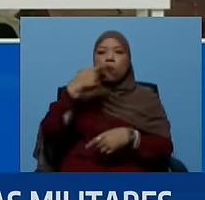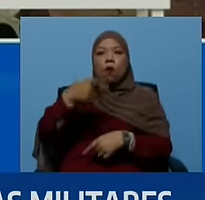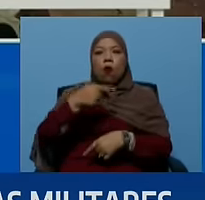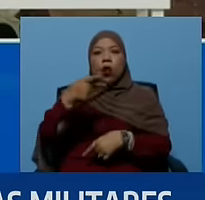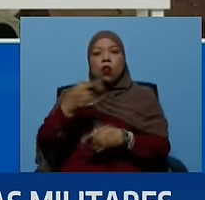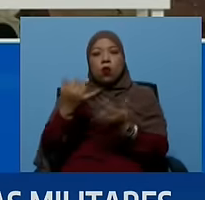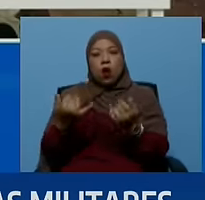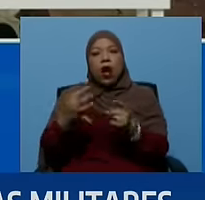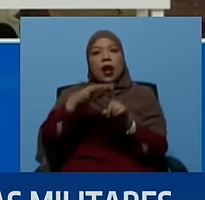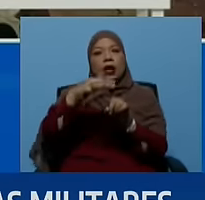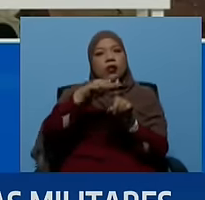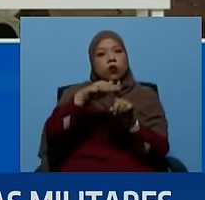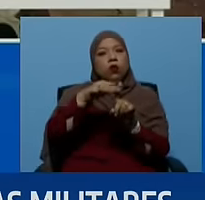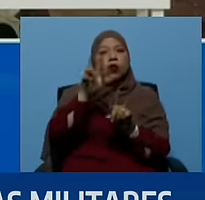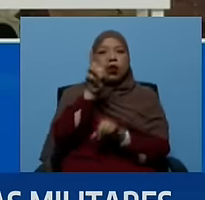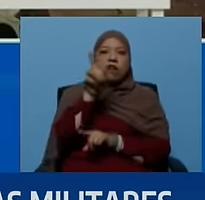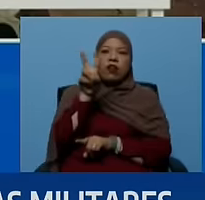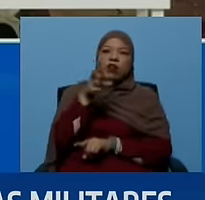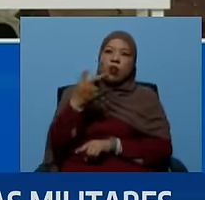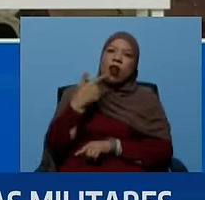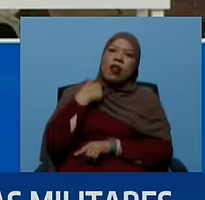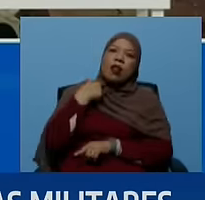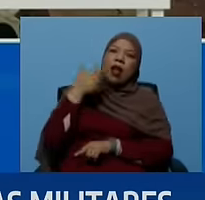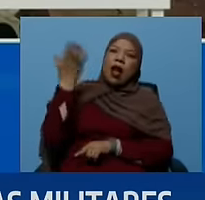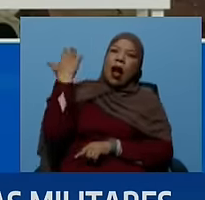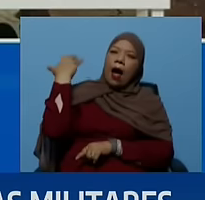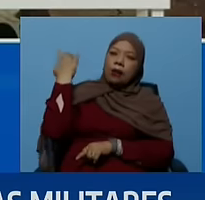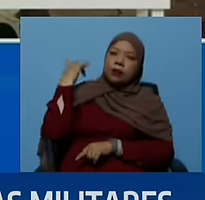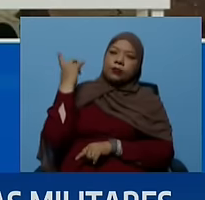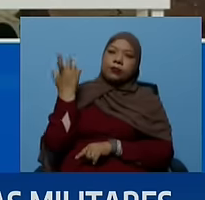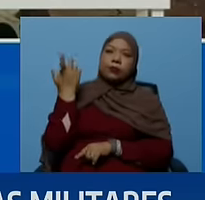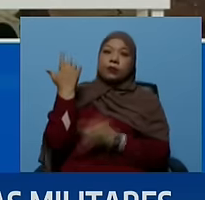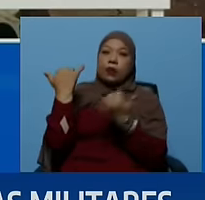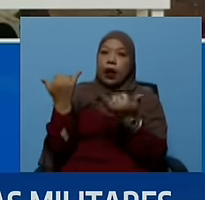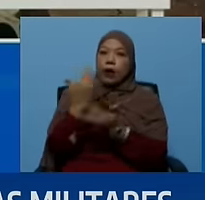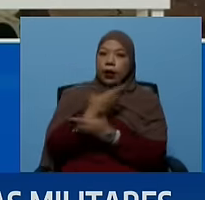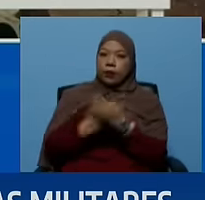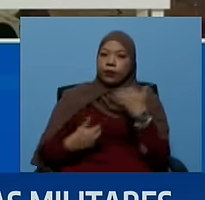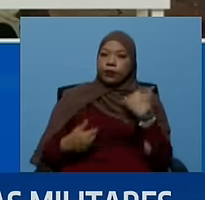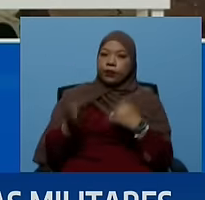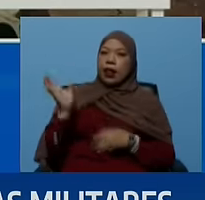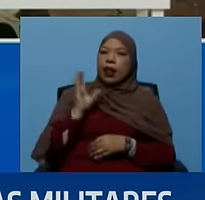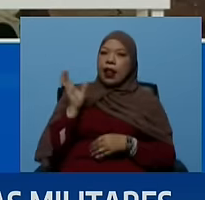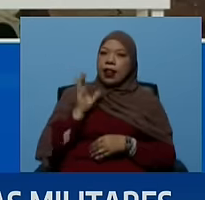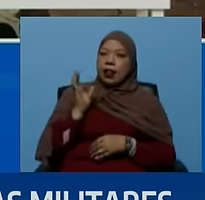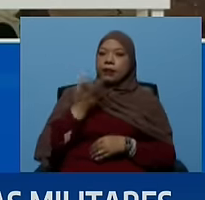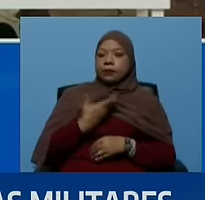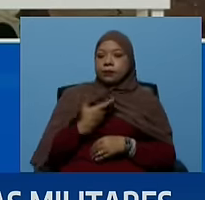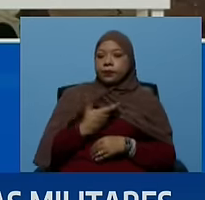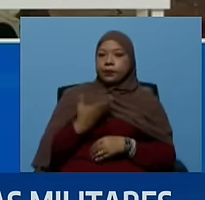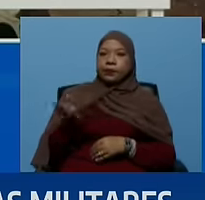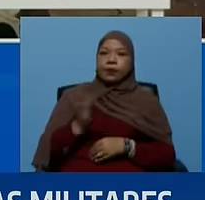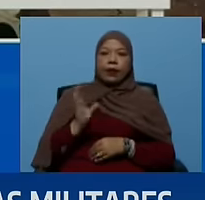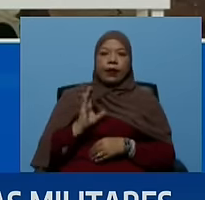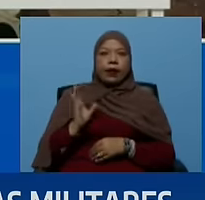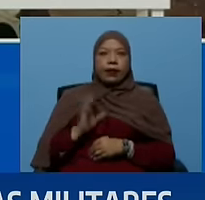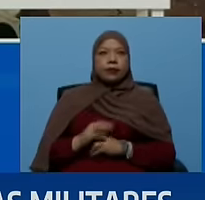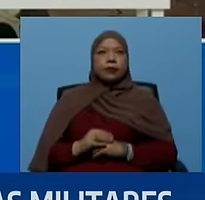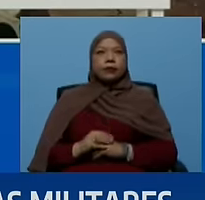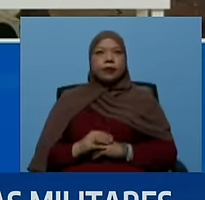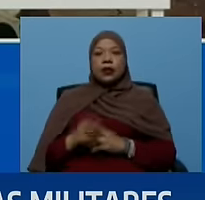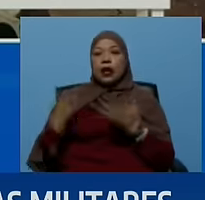a darle el pase para que la almirante en jefa allá Está bien acompañada